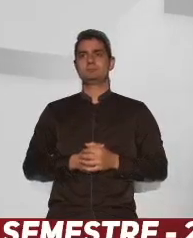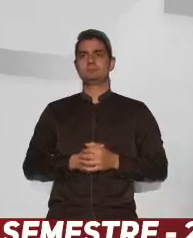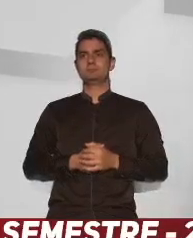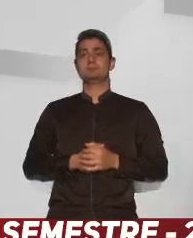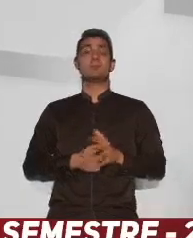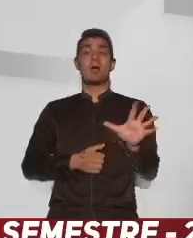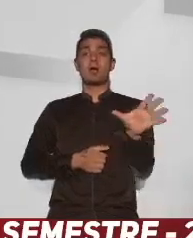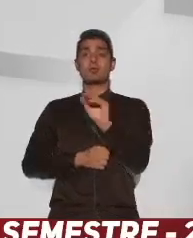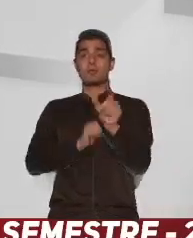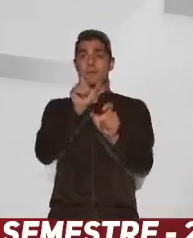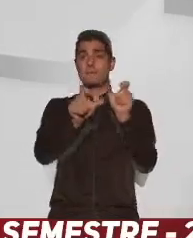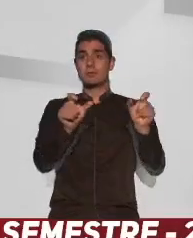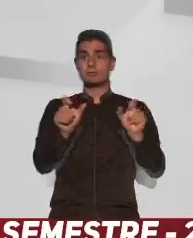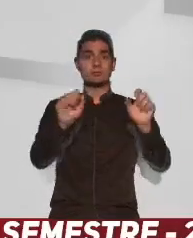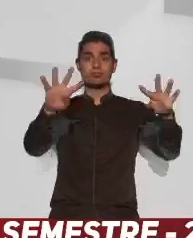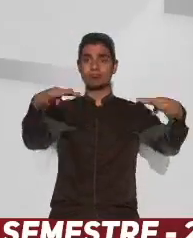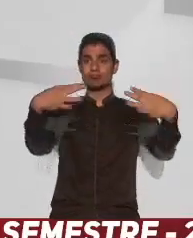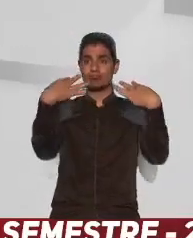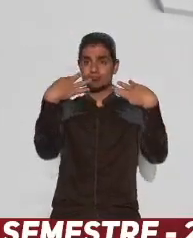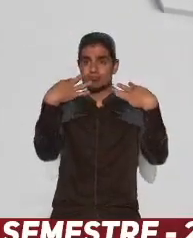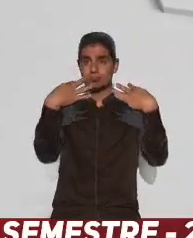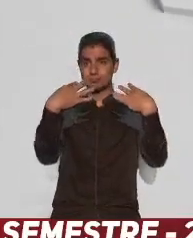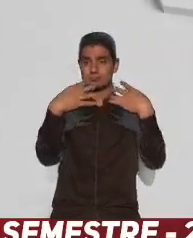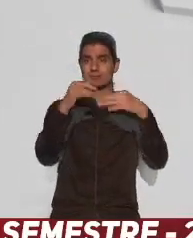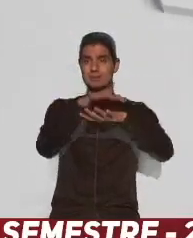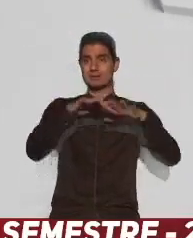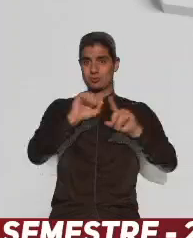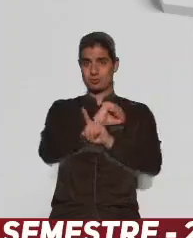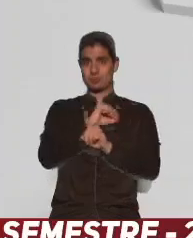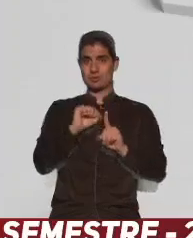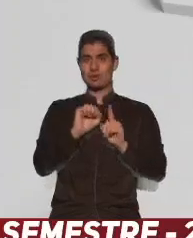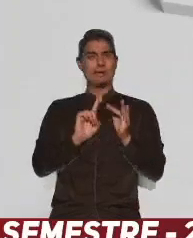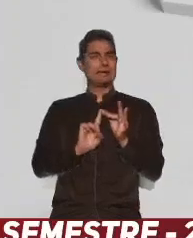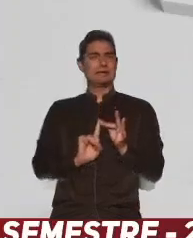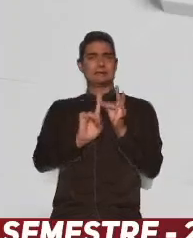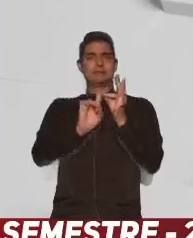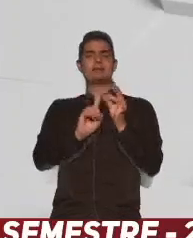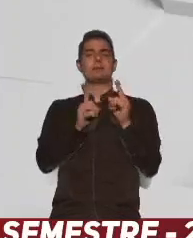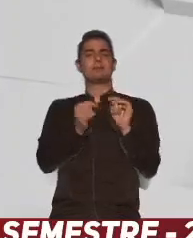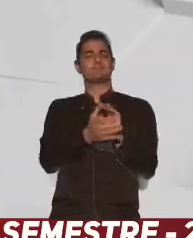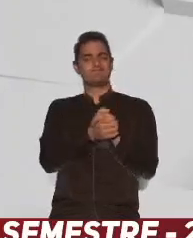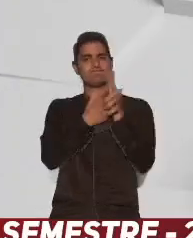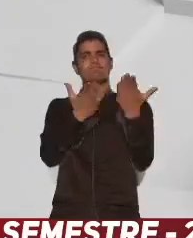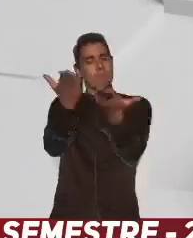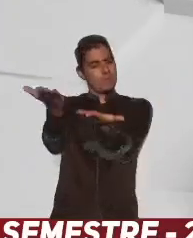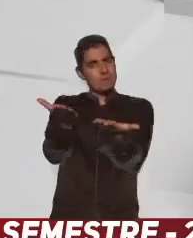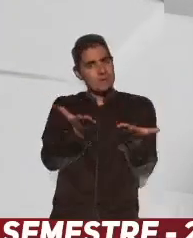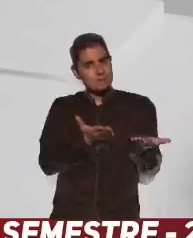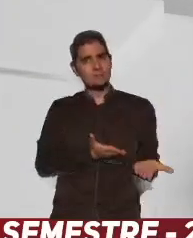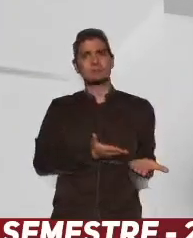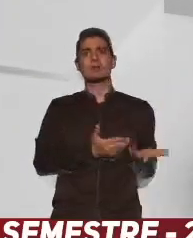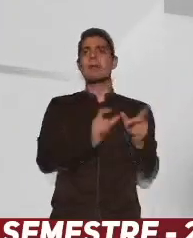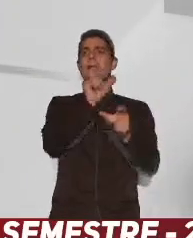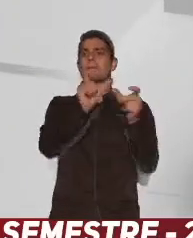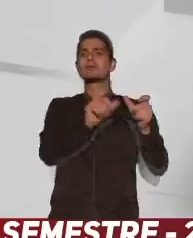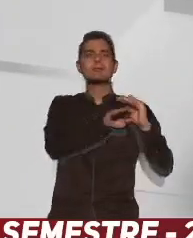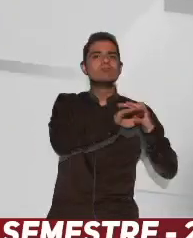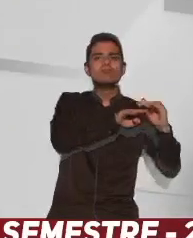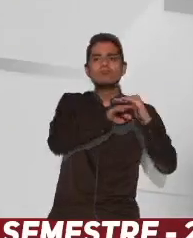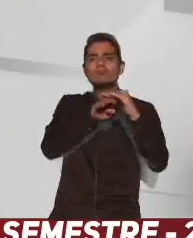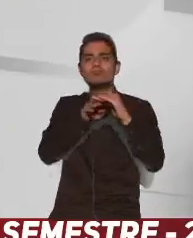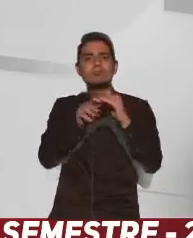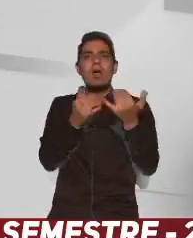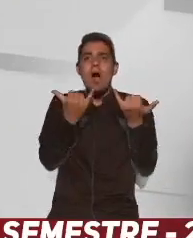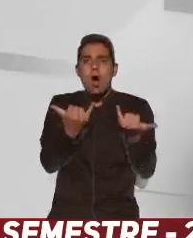A todos los seguidores y especialmente un saludo de bienvenida al personal de invitados que se encuentra de